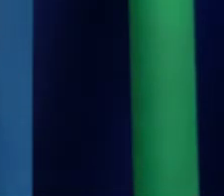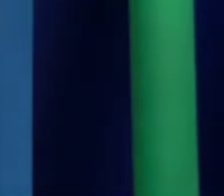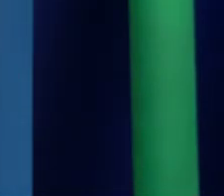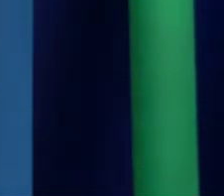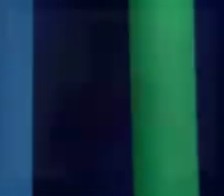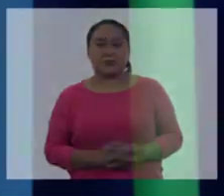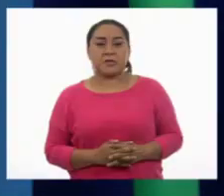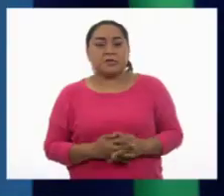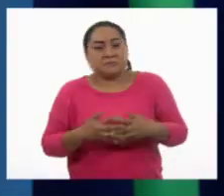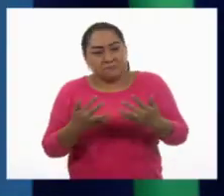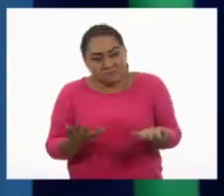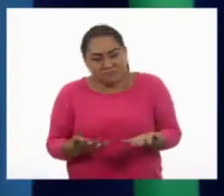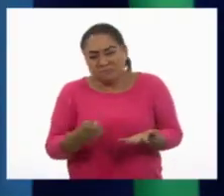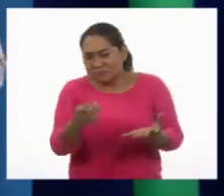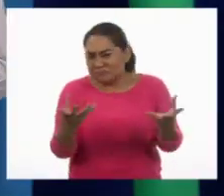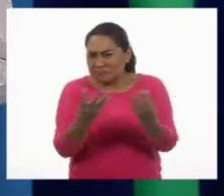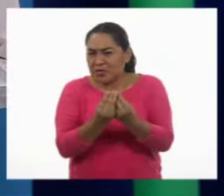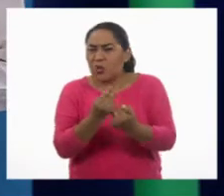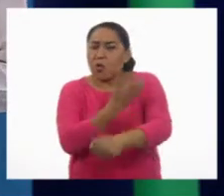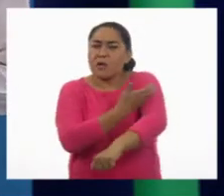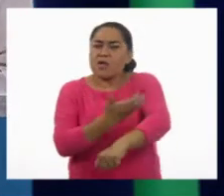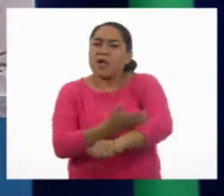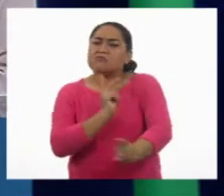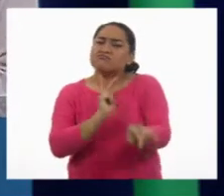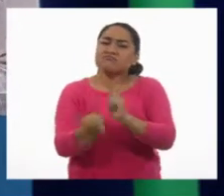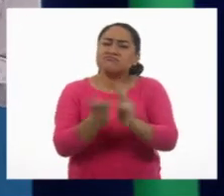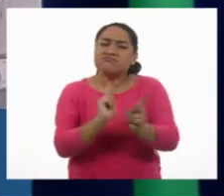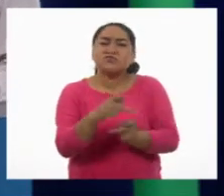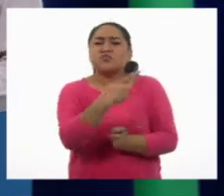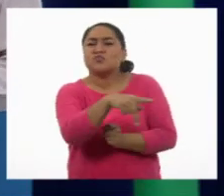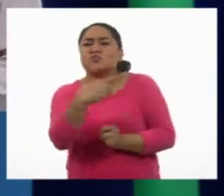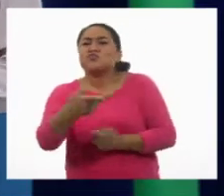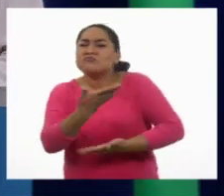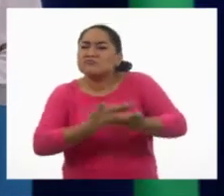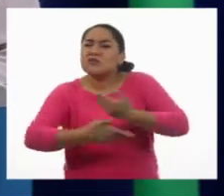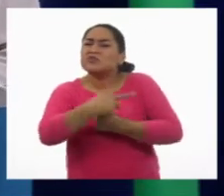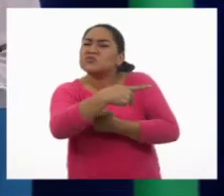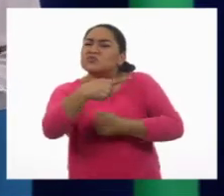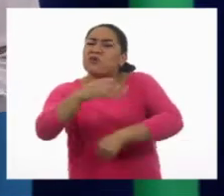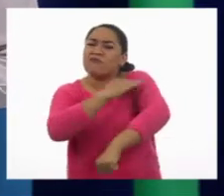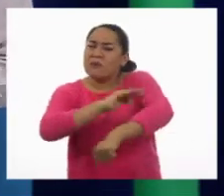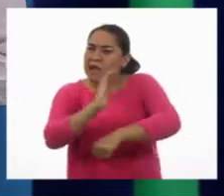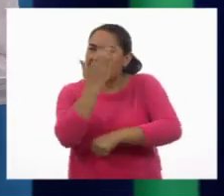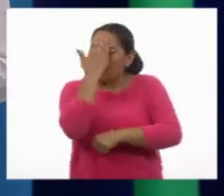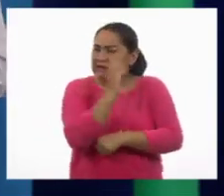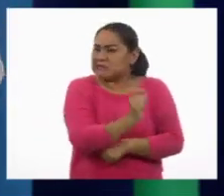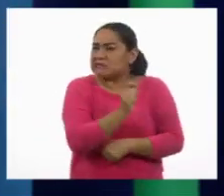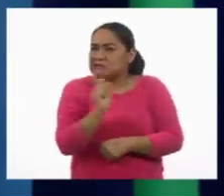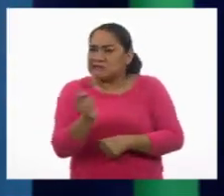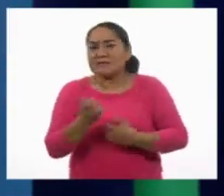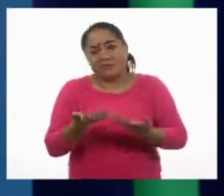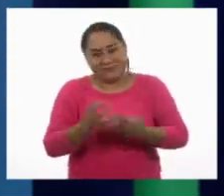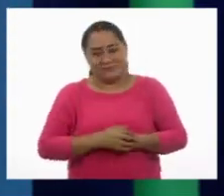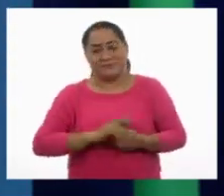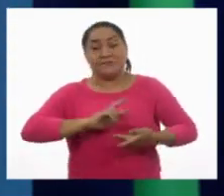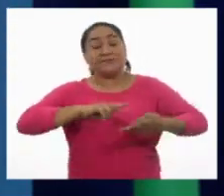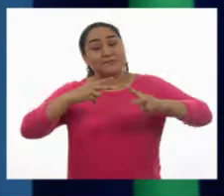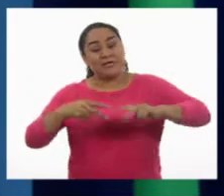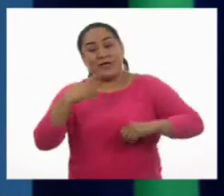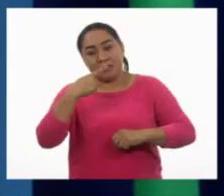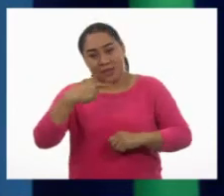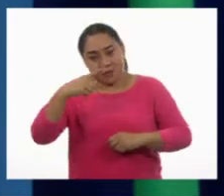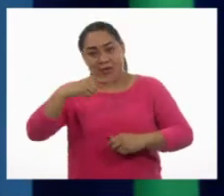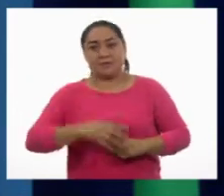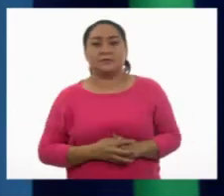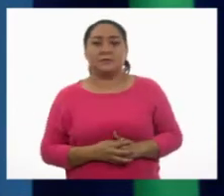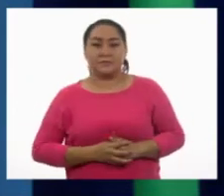Platiquen con sus compañeros lo que conocen acerca de sus familias. Shilakesakan, kamuwampoyaba, wan. Anquimate